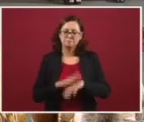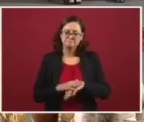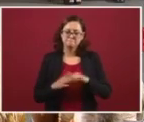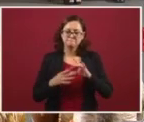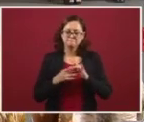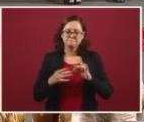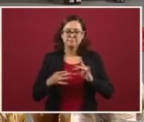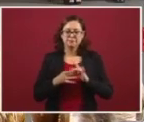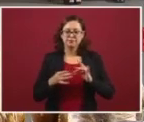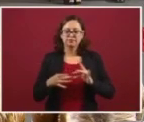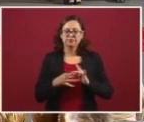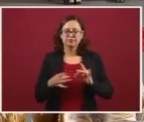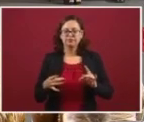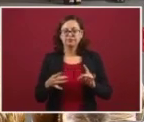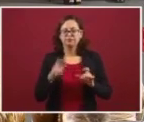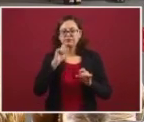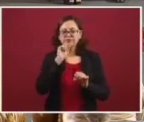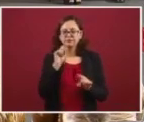nos explique también